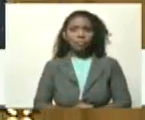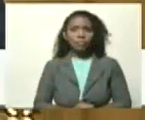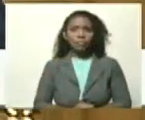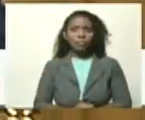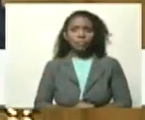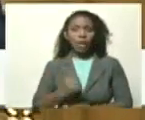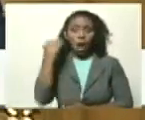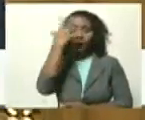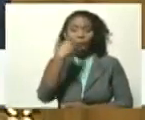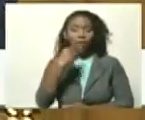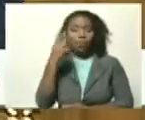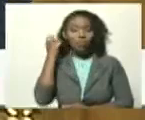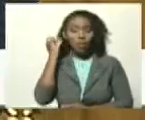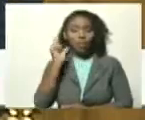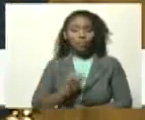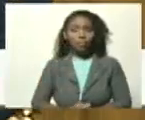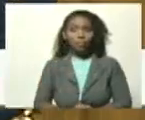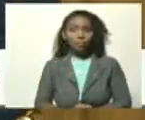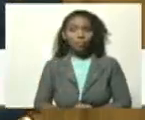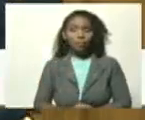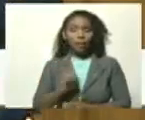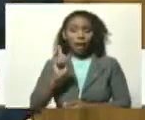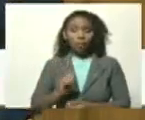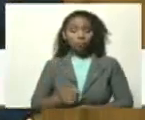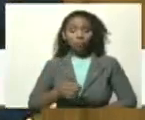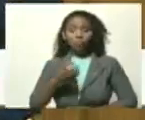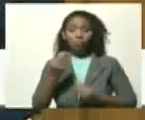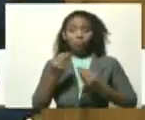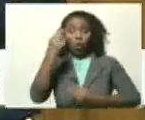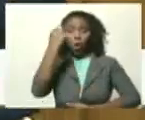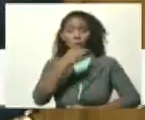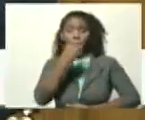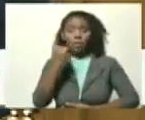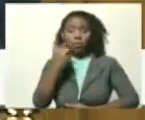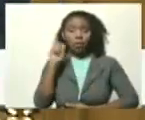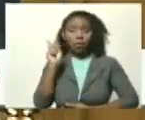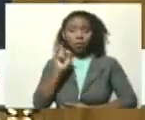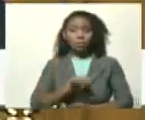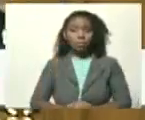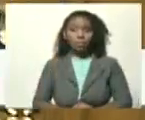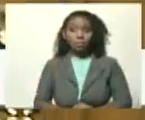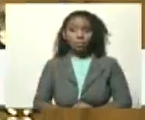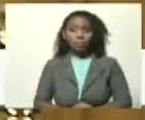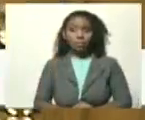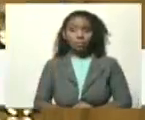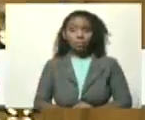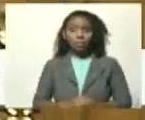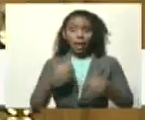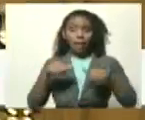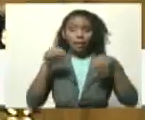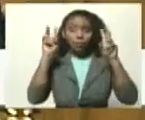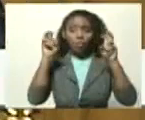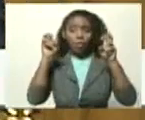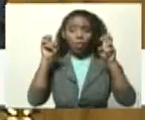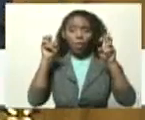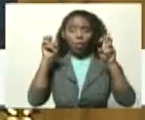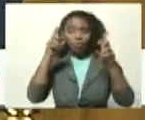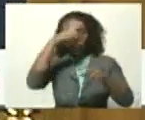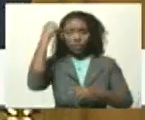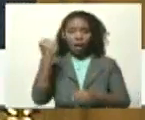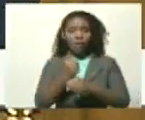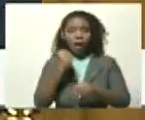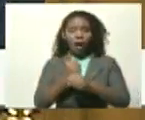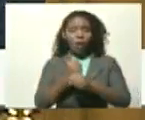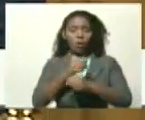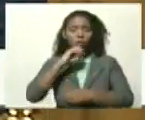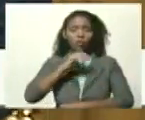una joven diputada que ha estado a la altura de muchos compromisos en este nuevo papel, rol